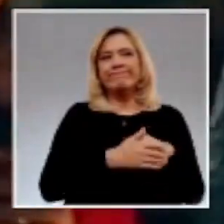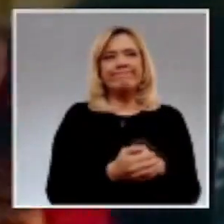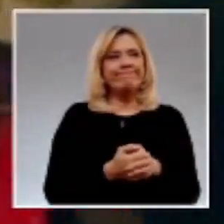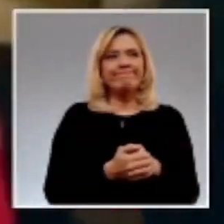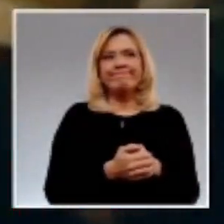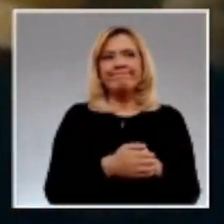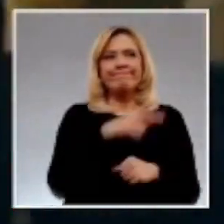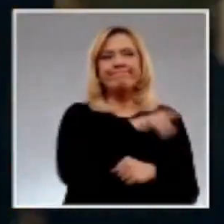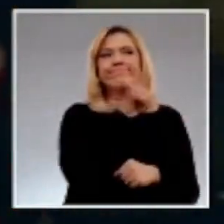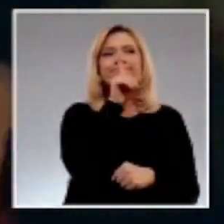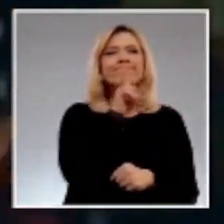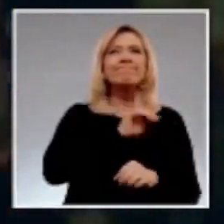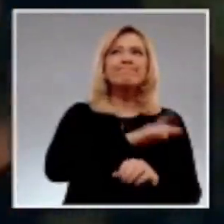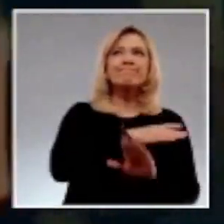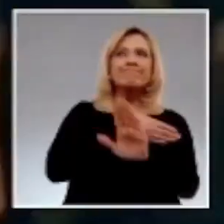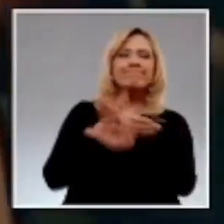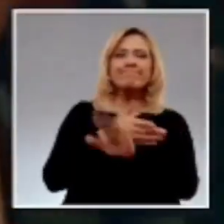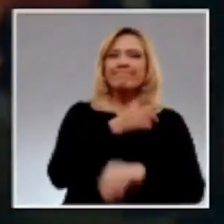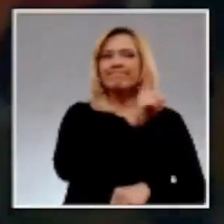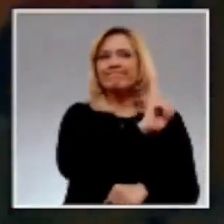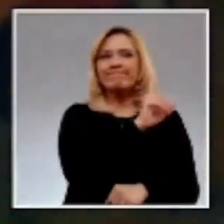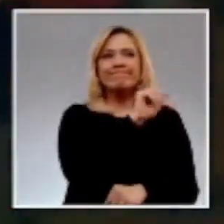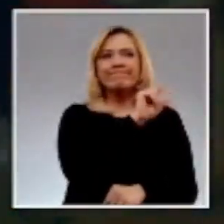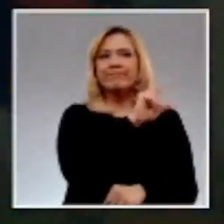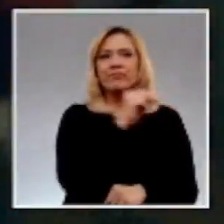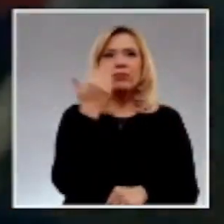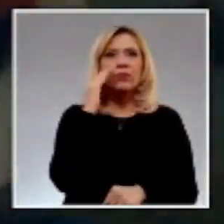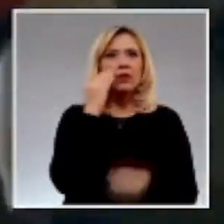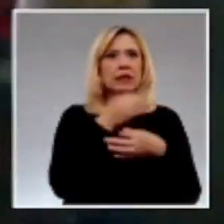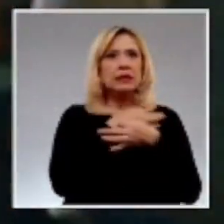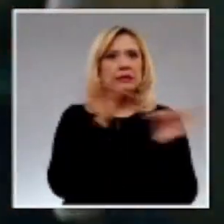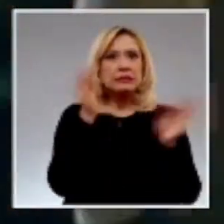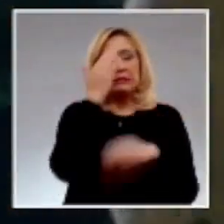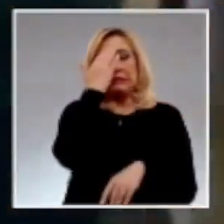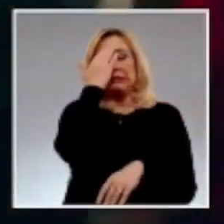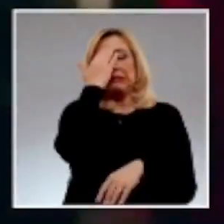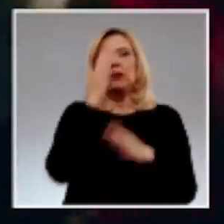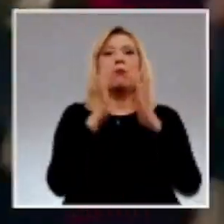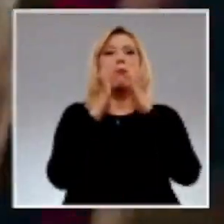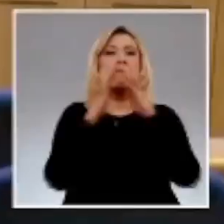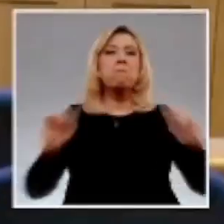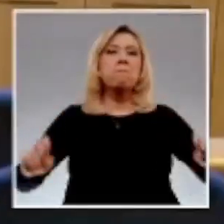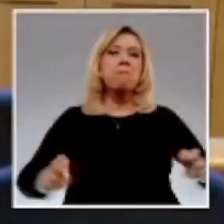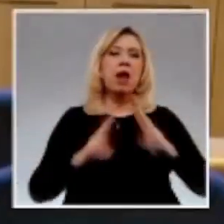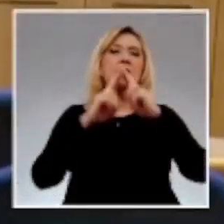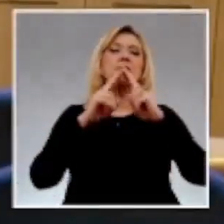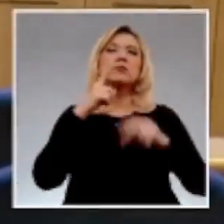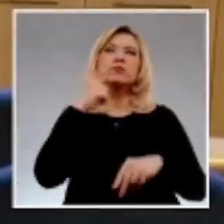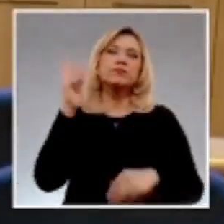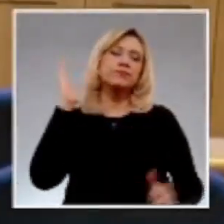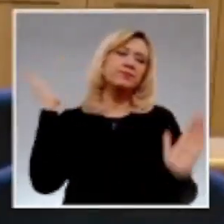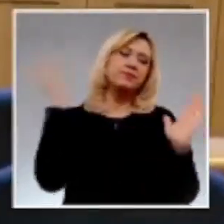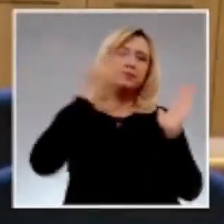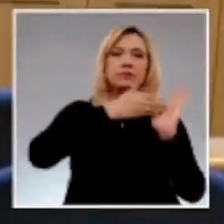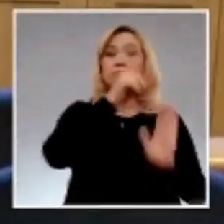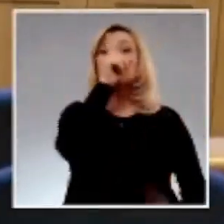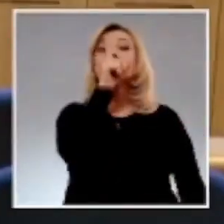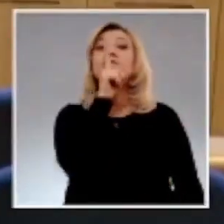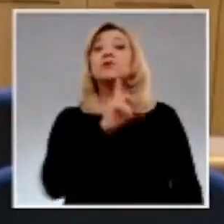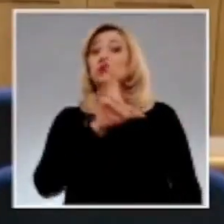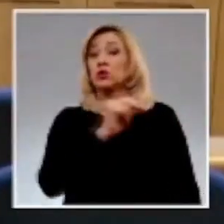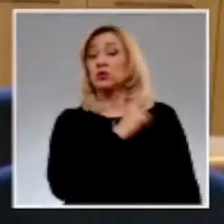la pareja. Por ello, un tribunal parisino los declaró culpables y les impuso una multa. Para el Tribunal Europeo, los